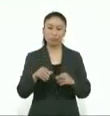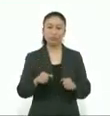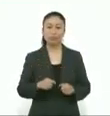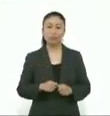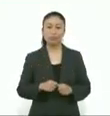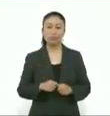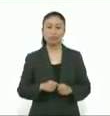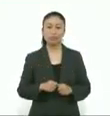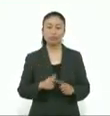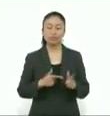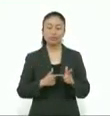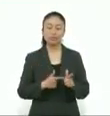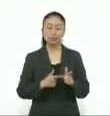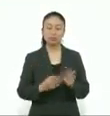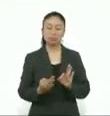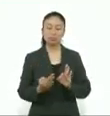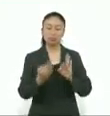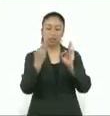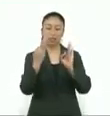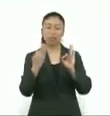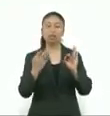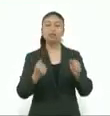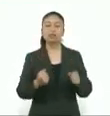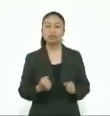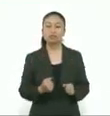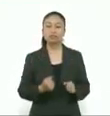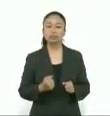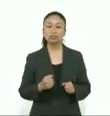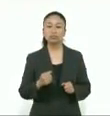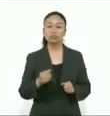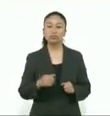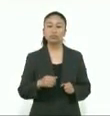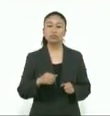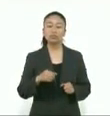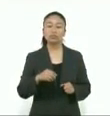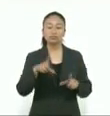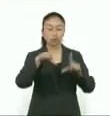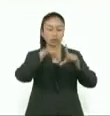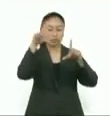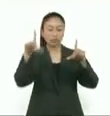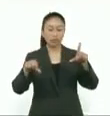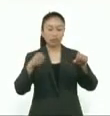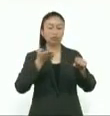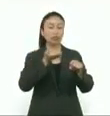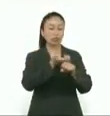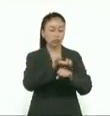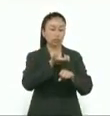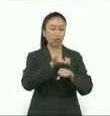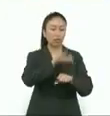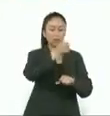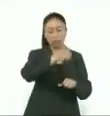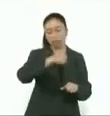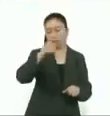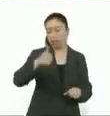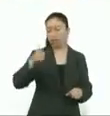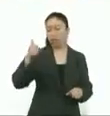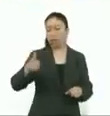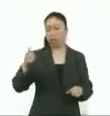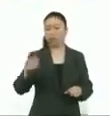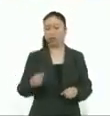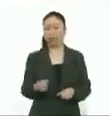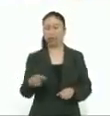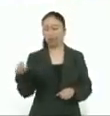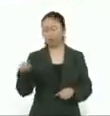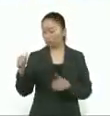vamos a seguir dando la cara por este México y por cada estado del que dignamente hoy todas nuestras